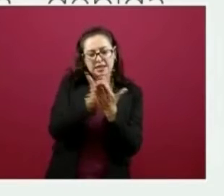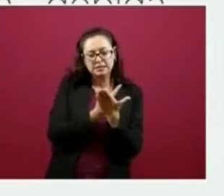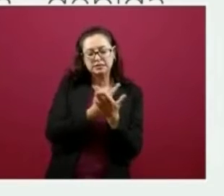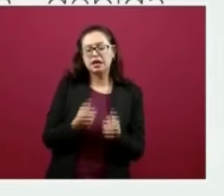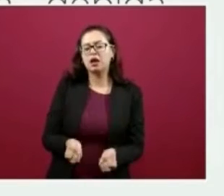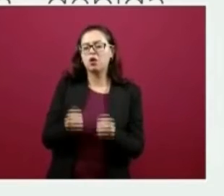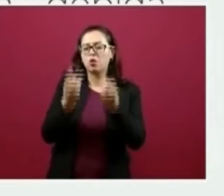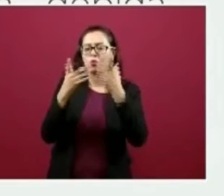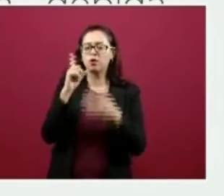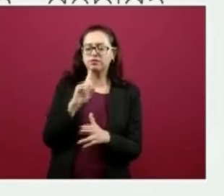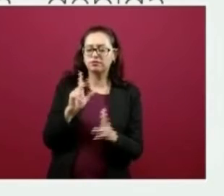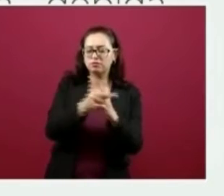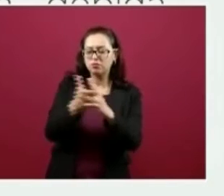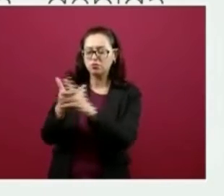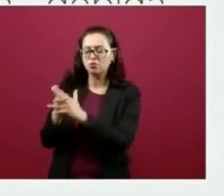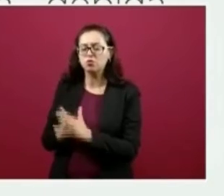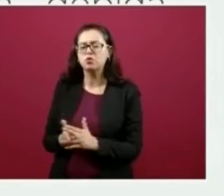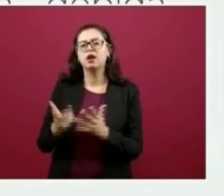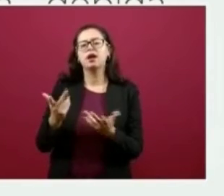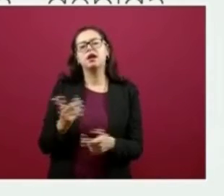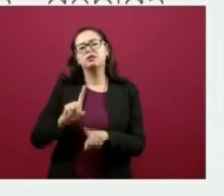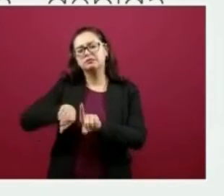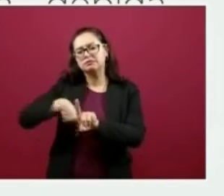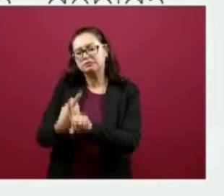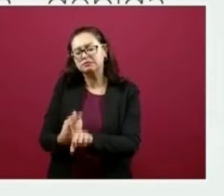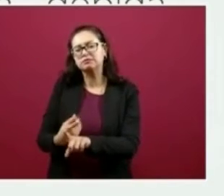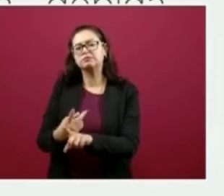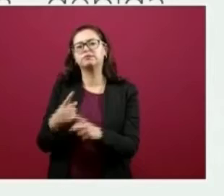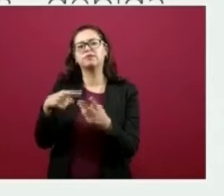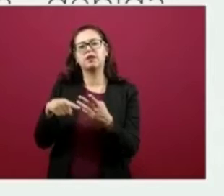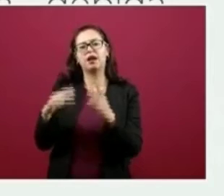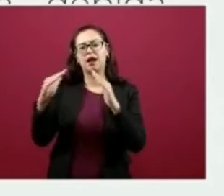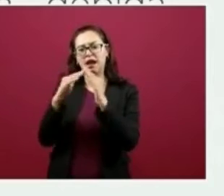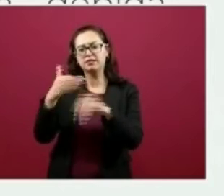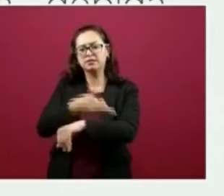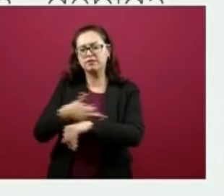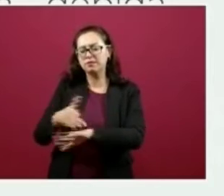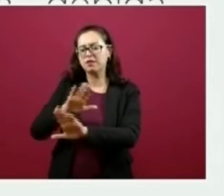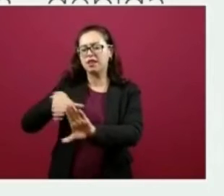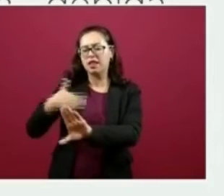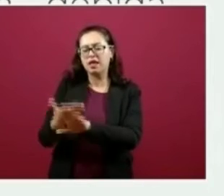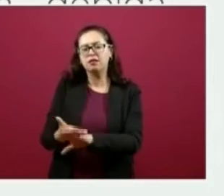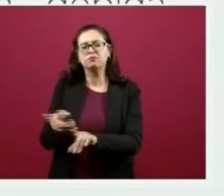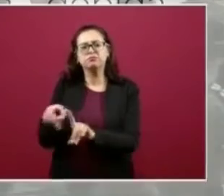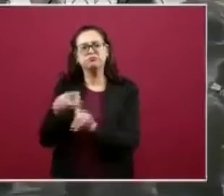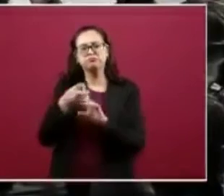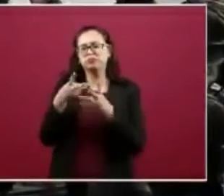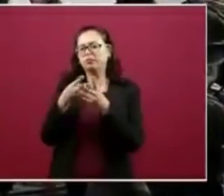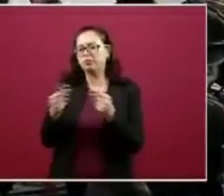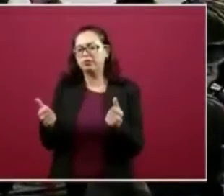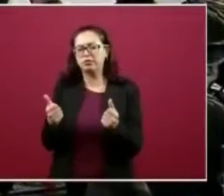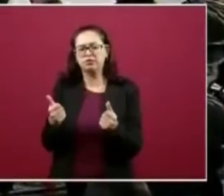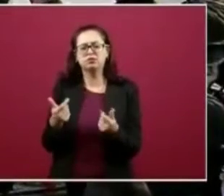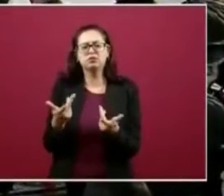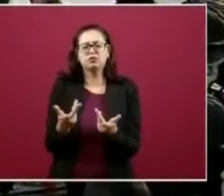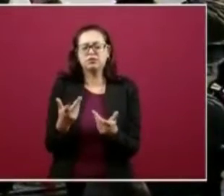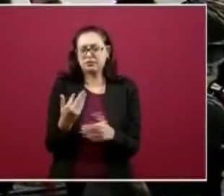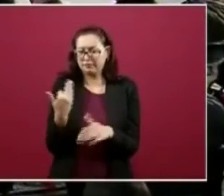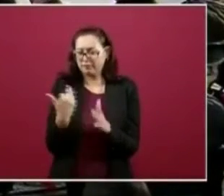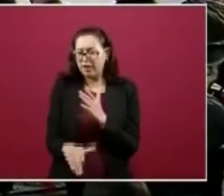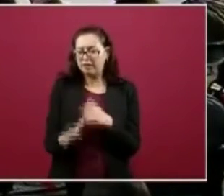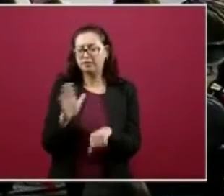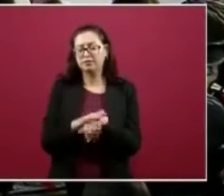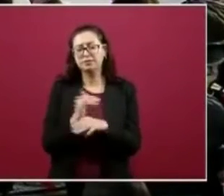sexual, violencia familiar y desapariciones, para identificar líneas de investigación que se